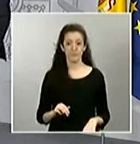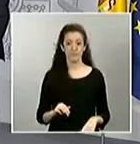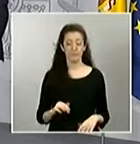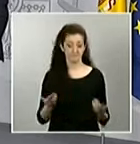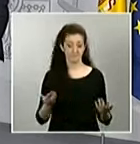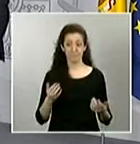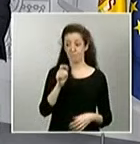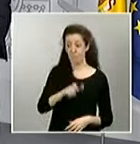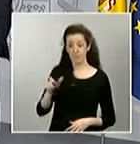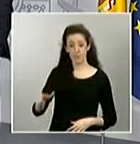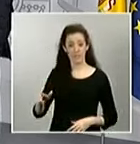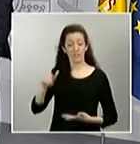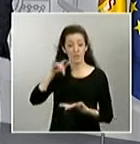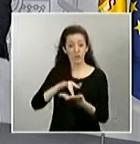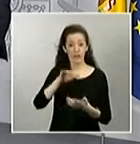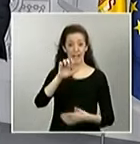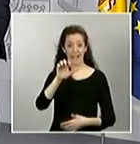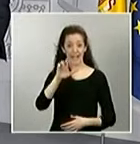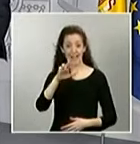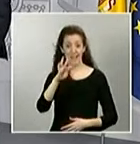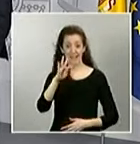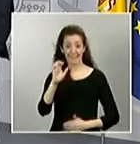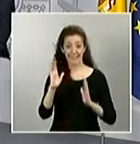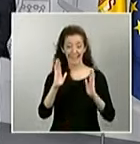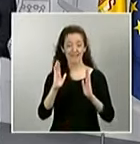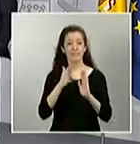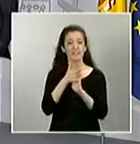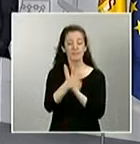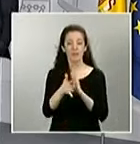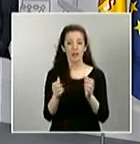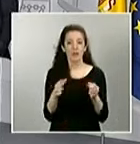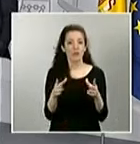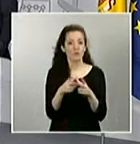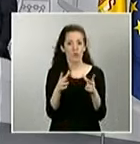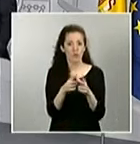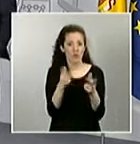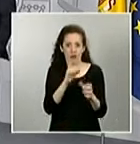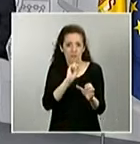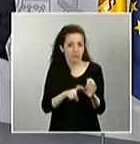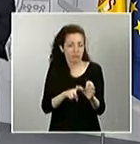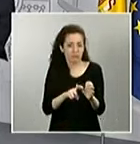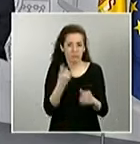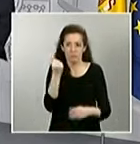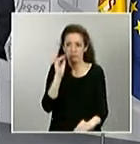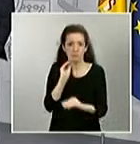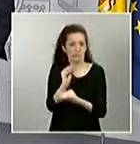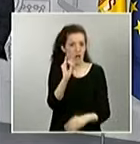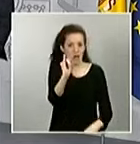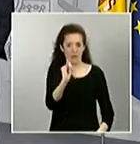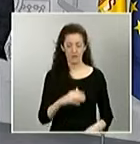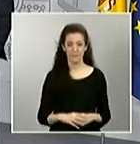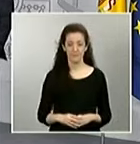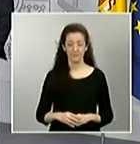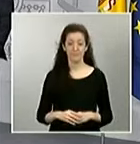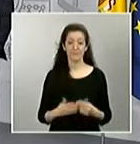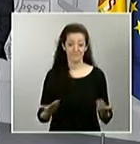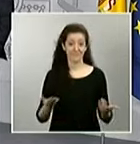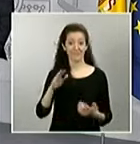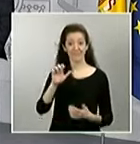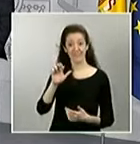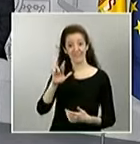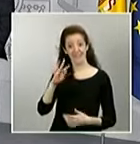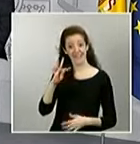alta y están cobrando una prestación. Y, tres, como saben muy bien, el ERTE tiene un compromiso